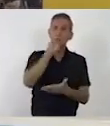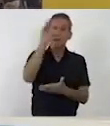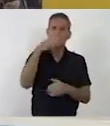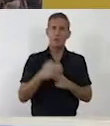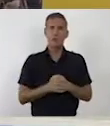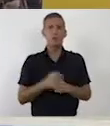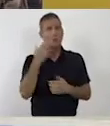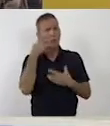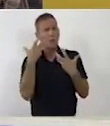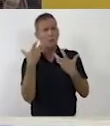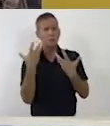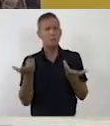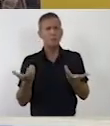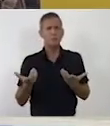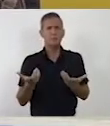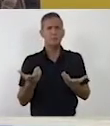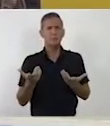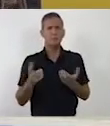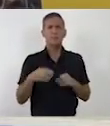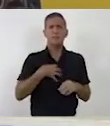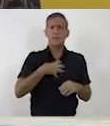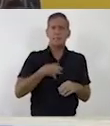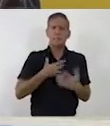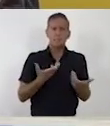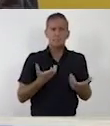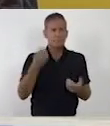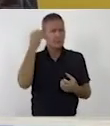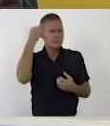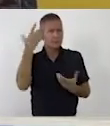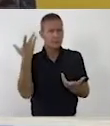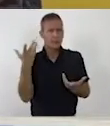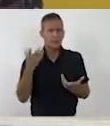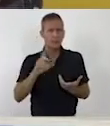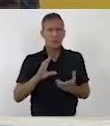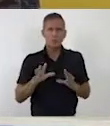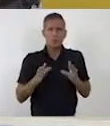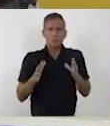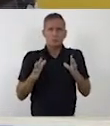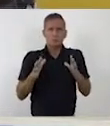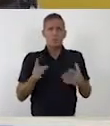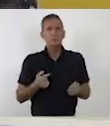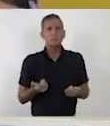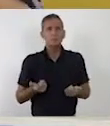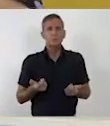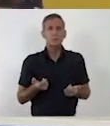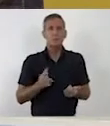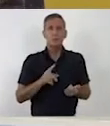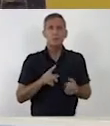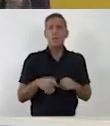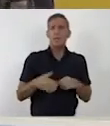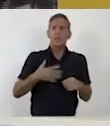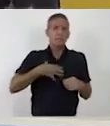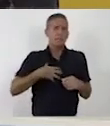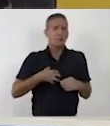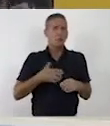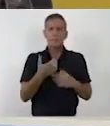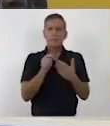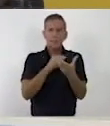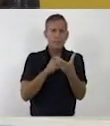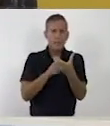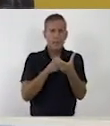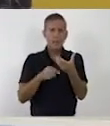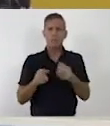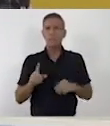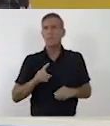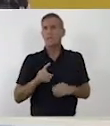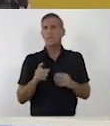a la escuela. Por eso es muy importante que tengan en cuenta, tampoco se me desesperen, el que no tenga un celular, el